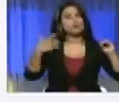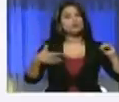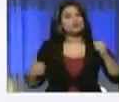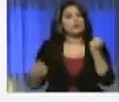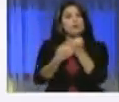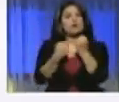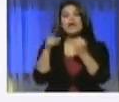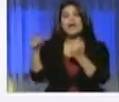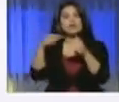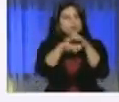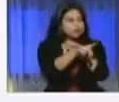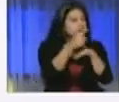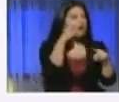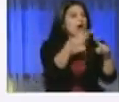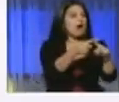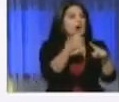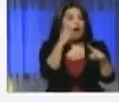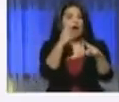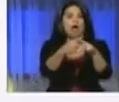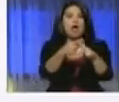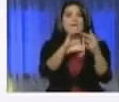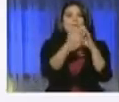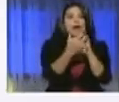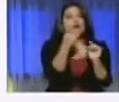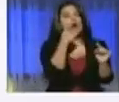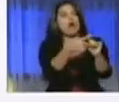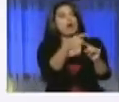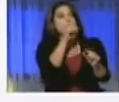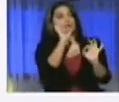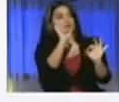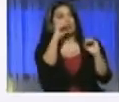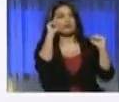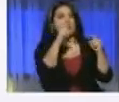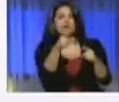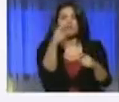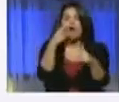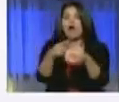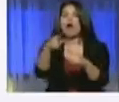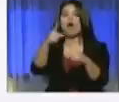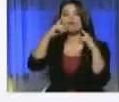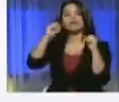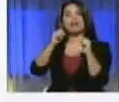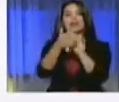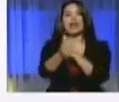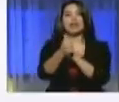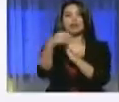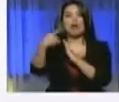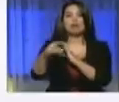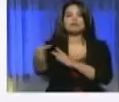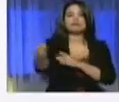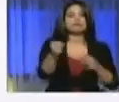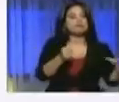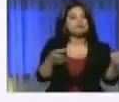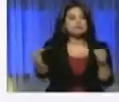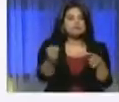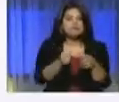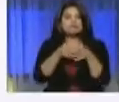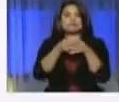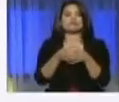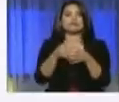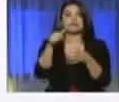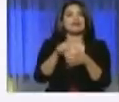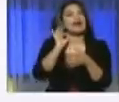Descubriendo talentos en los barrios, en las escuelas, en las calles, como nunca antes en la historia. Bueno, nosotros, yo